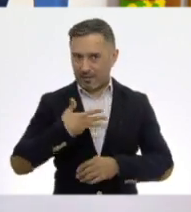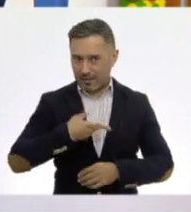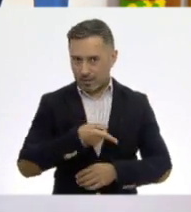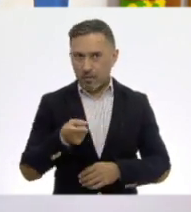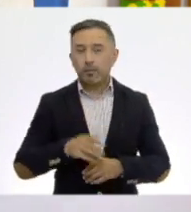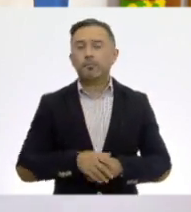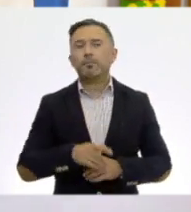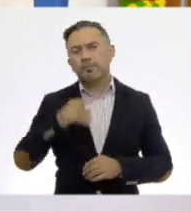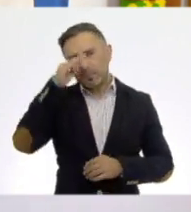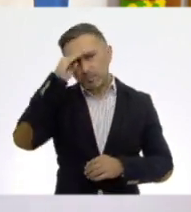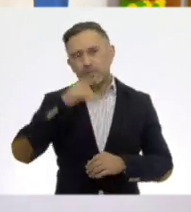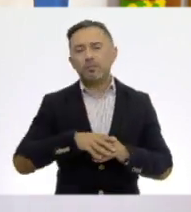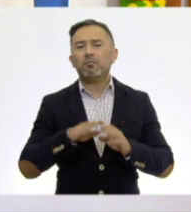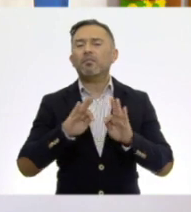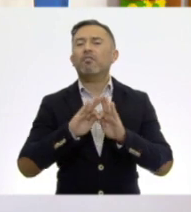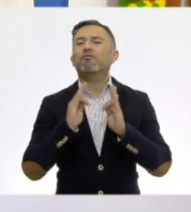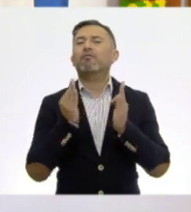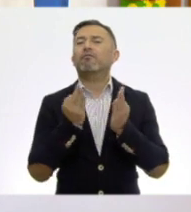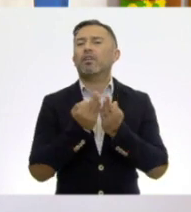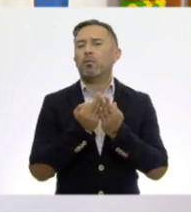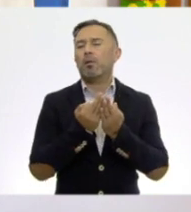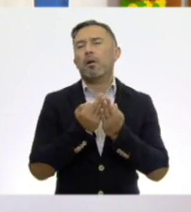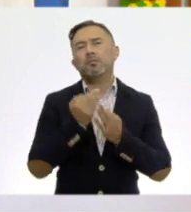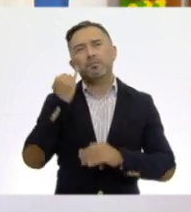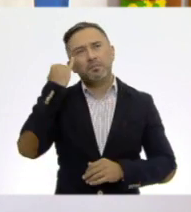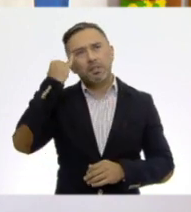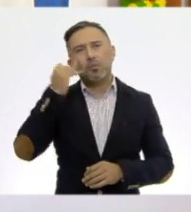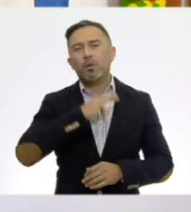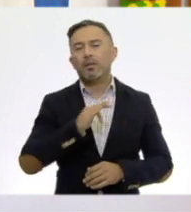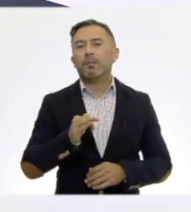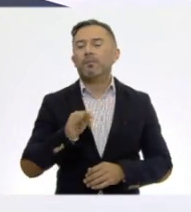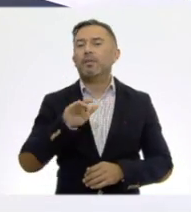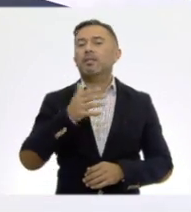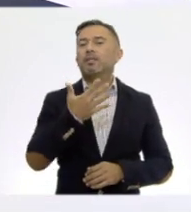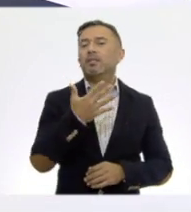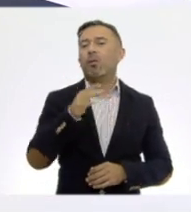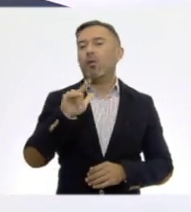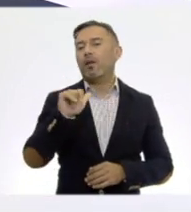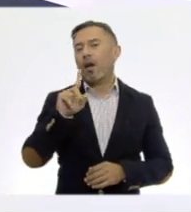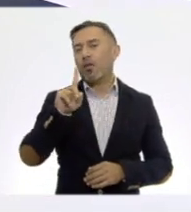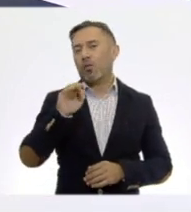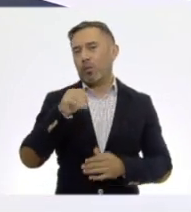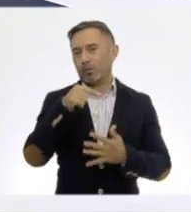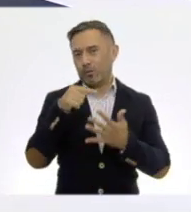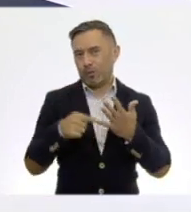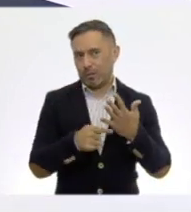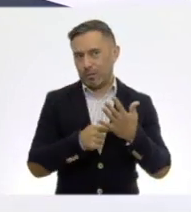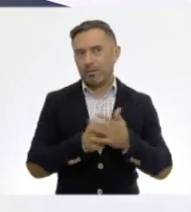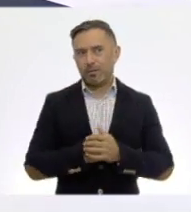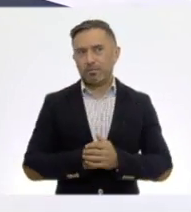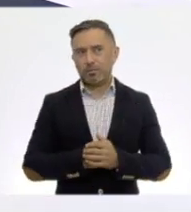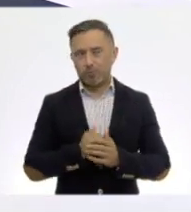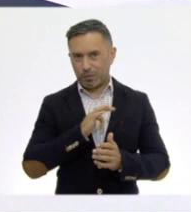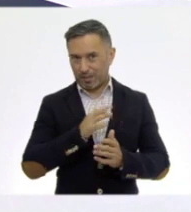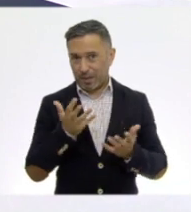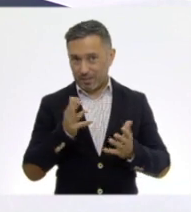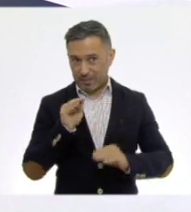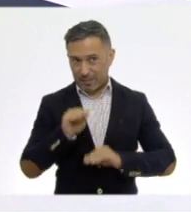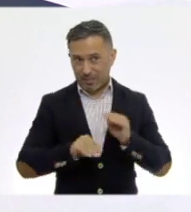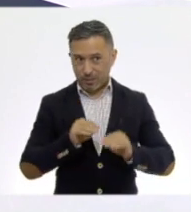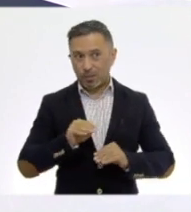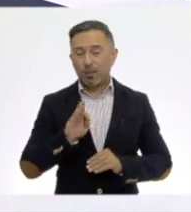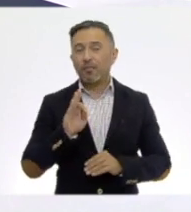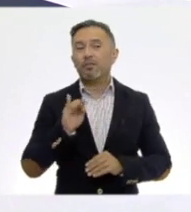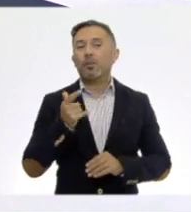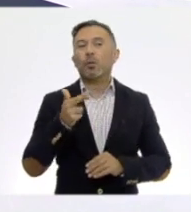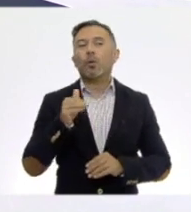haces una figura que tenga cinco lados iguales? Bueno, no, porque ahí está. Ah, tienes mejor razón. Una figura